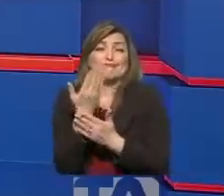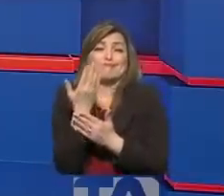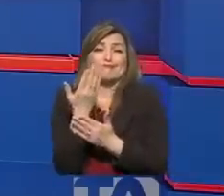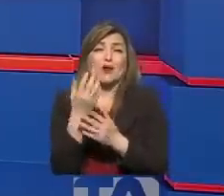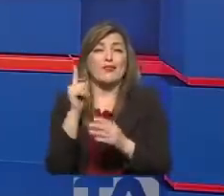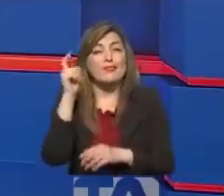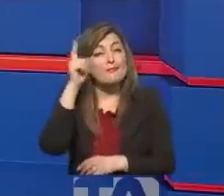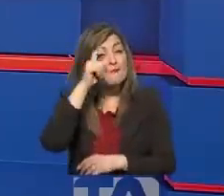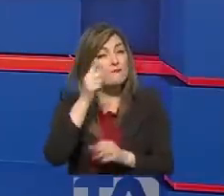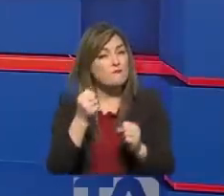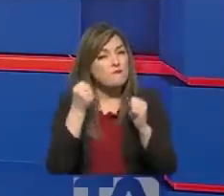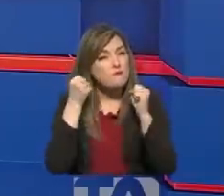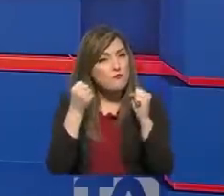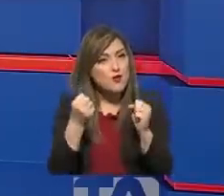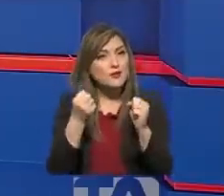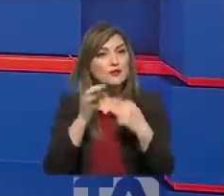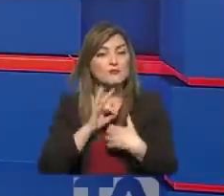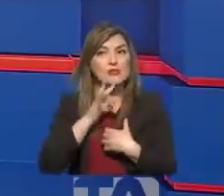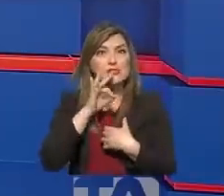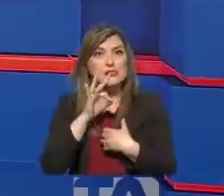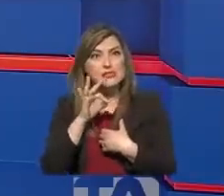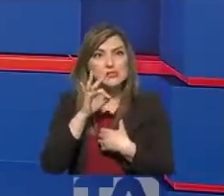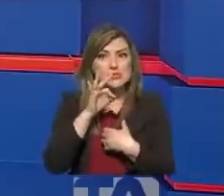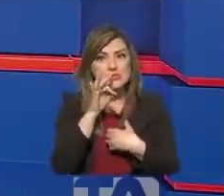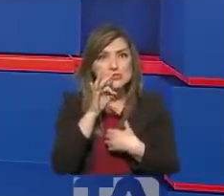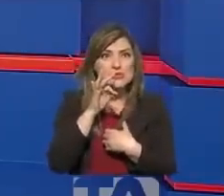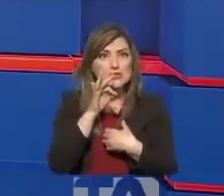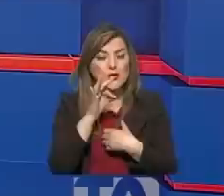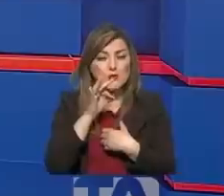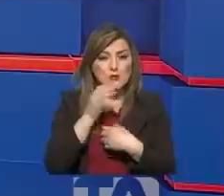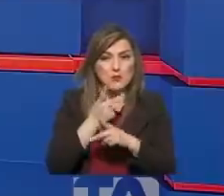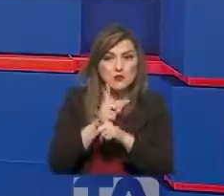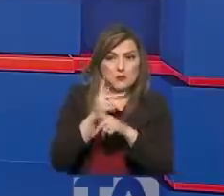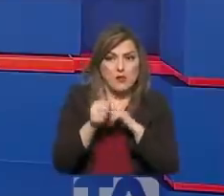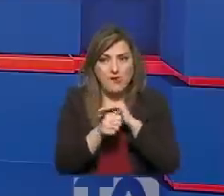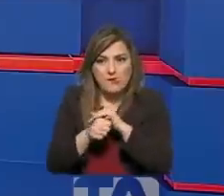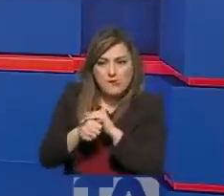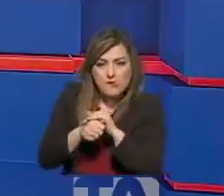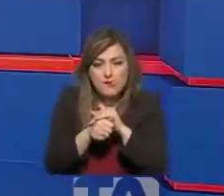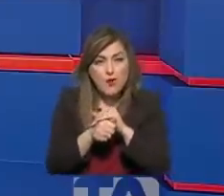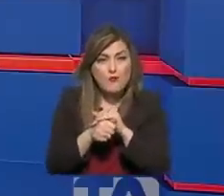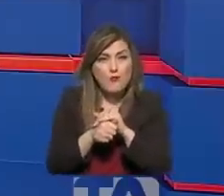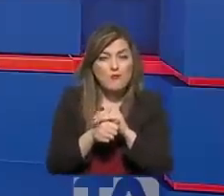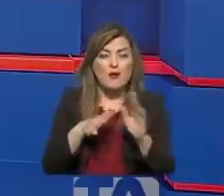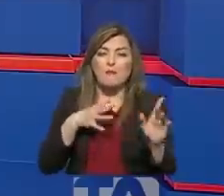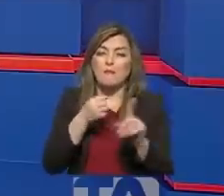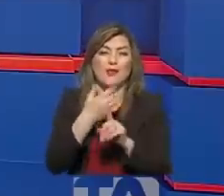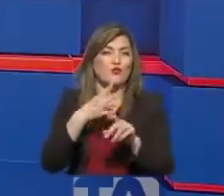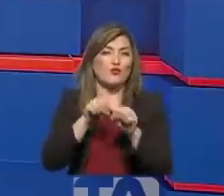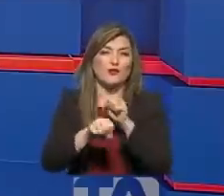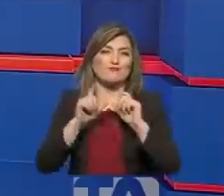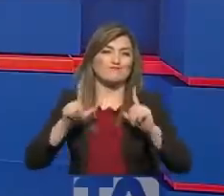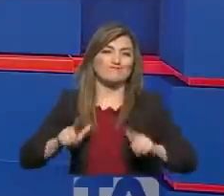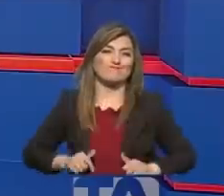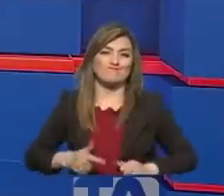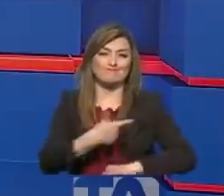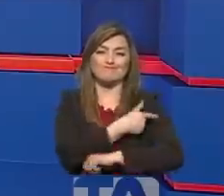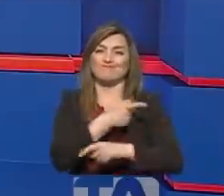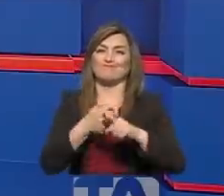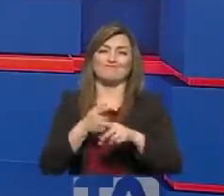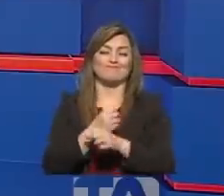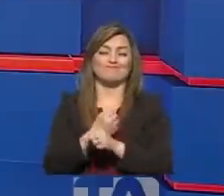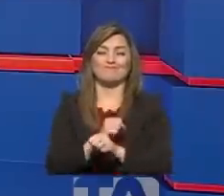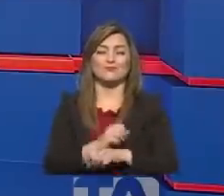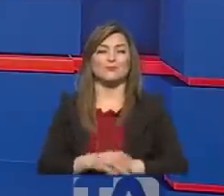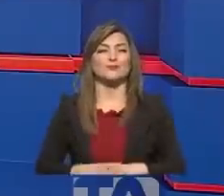muy complejas, pues el virus podría esconderse del sistema inmunitario y afectar la respuesta sanitaria contra la COVID-19. Nos vemos